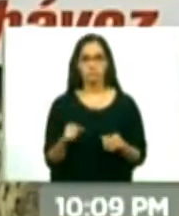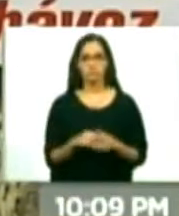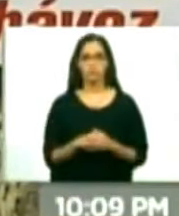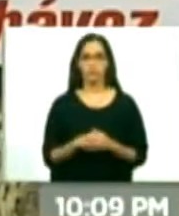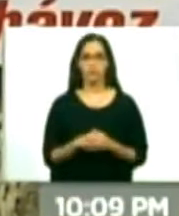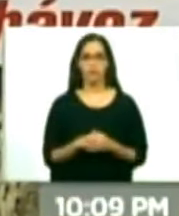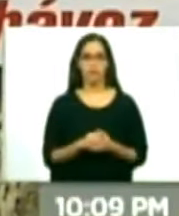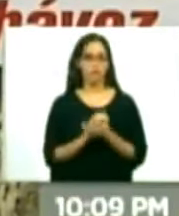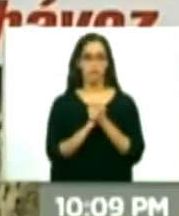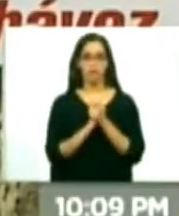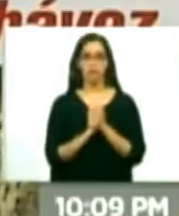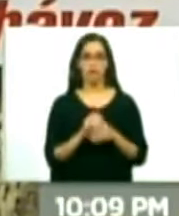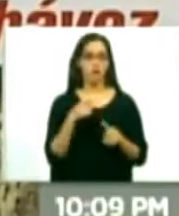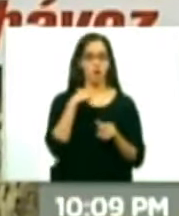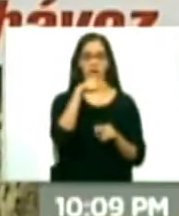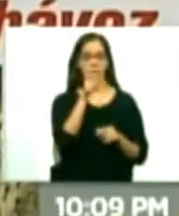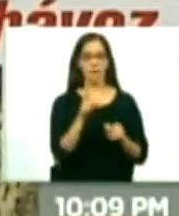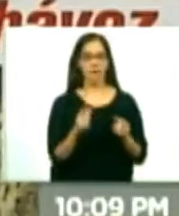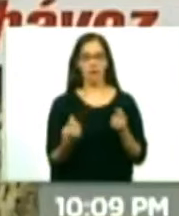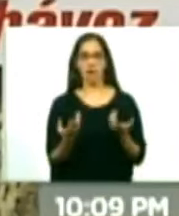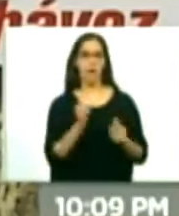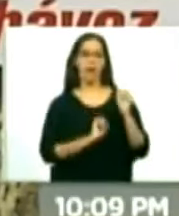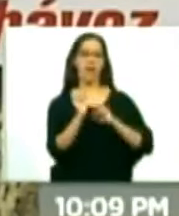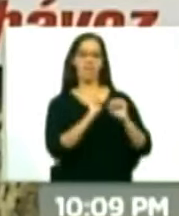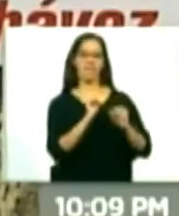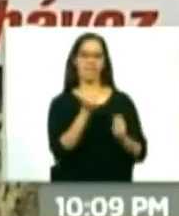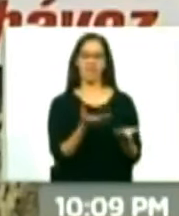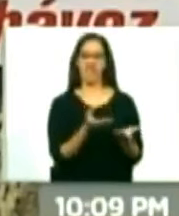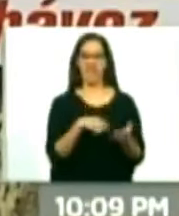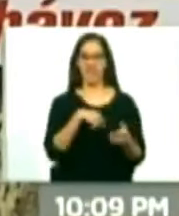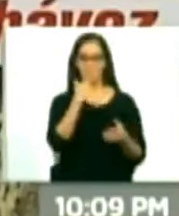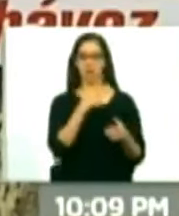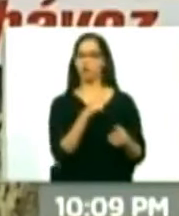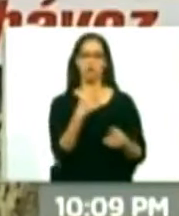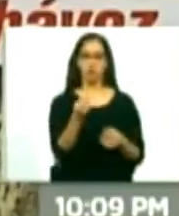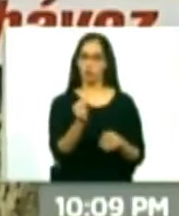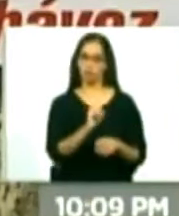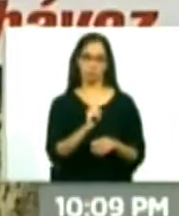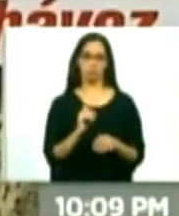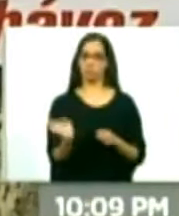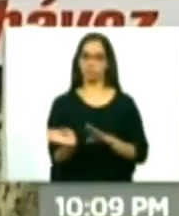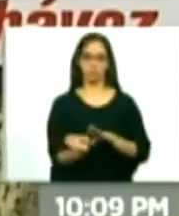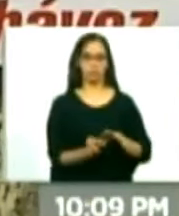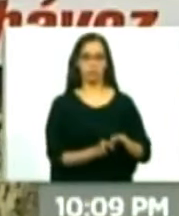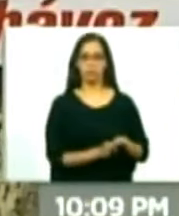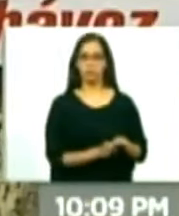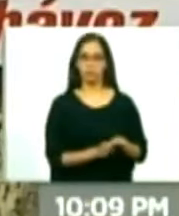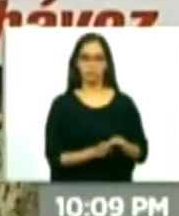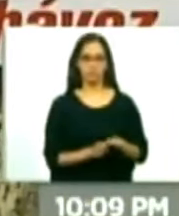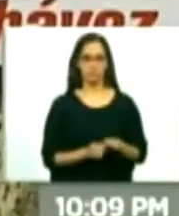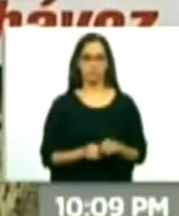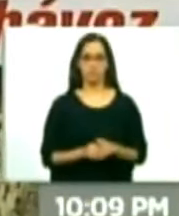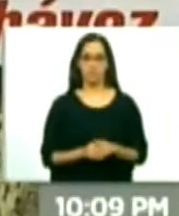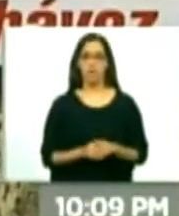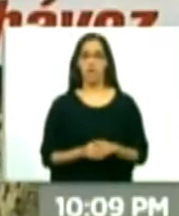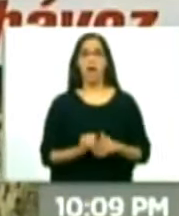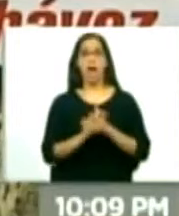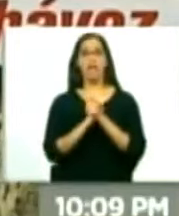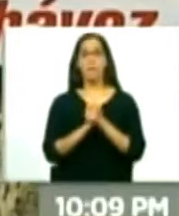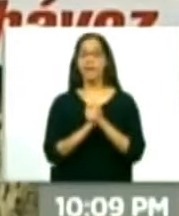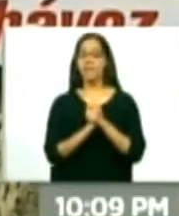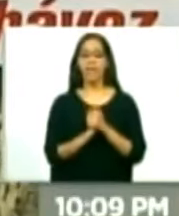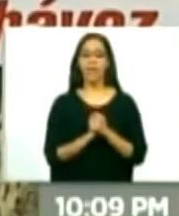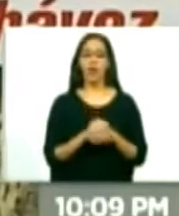solidaridad automática, que hay un vagabundo y lo vamos a defender. No, no, eso no es eso. Ustedes saben que eso no es eso. Al compañero no se deja